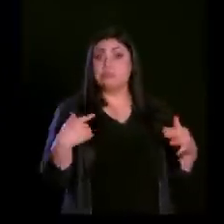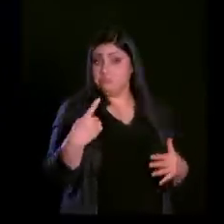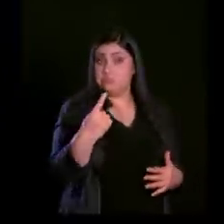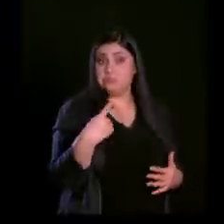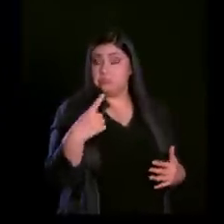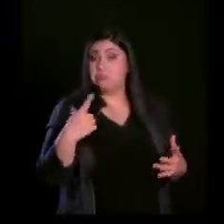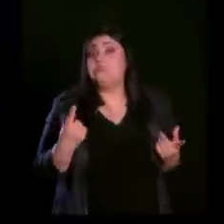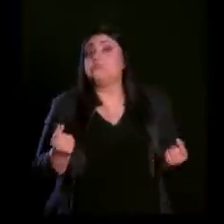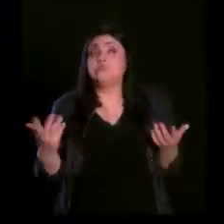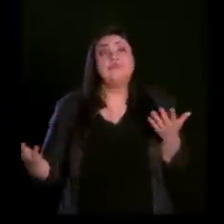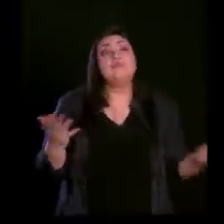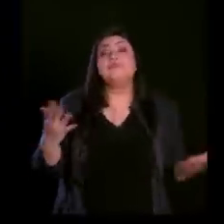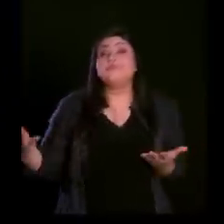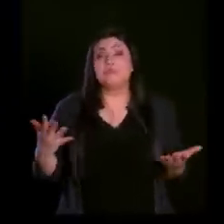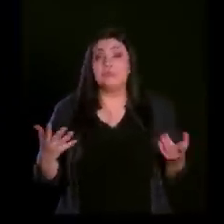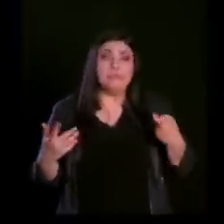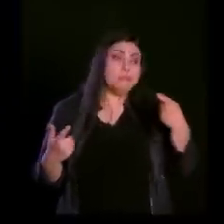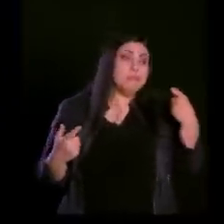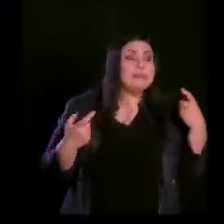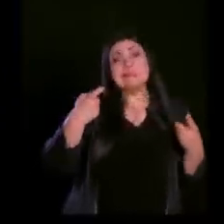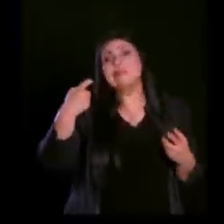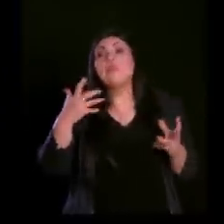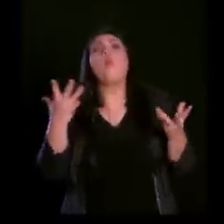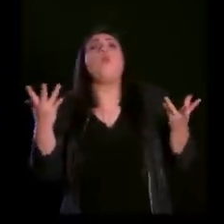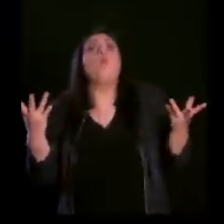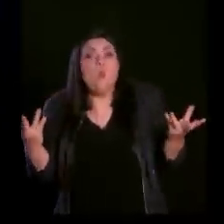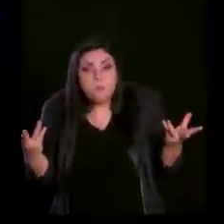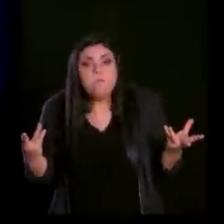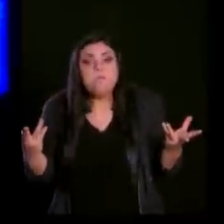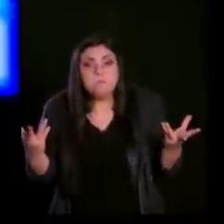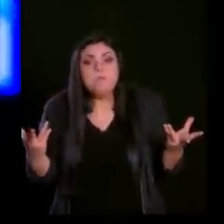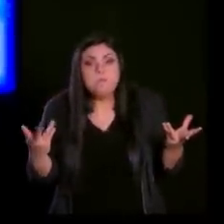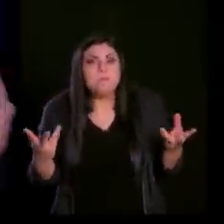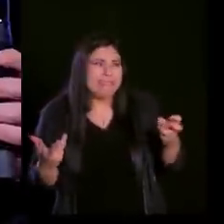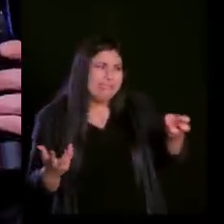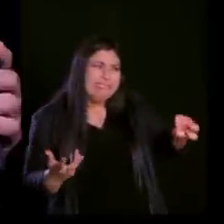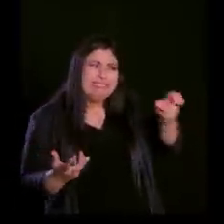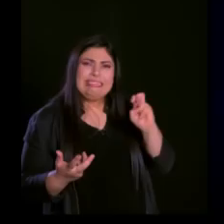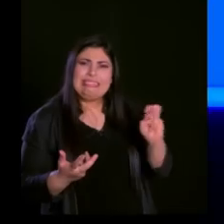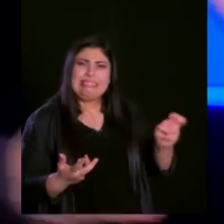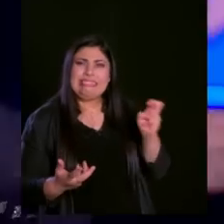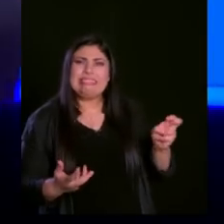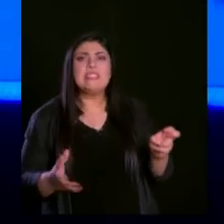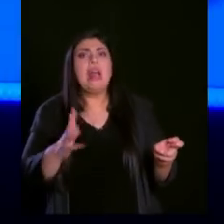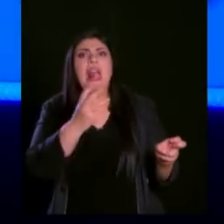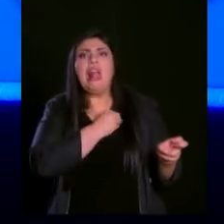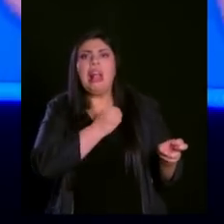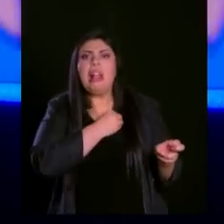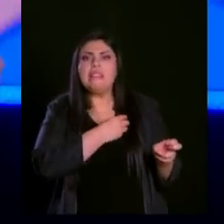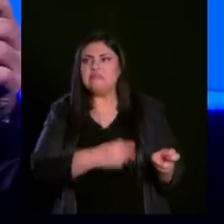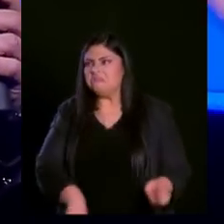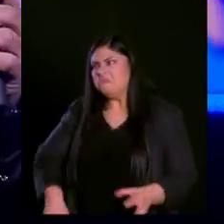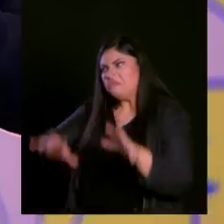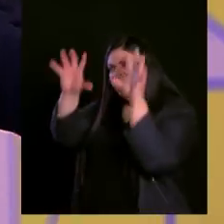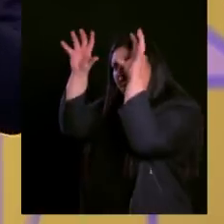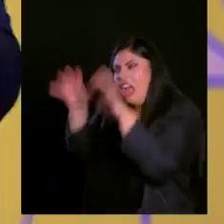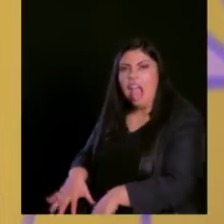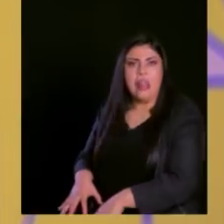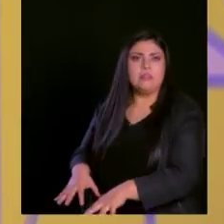y yo el reino de las tinieblas quiere traerse abajo a todos los hijos de Dios